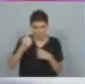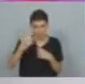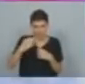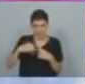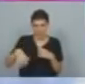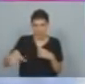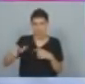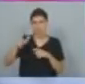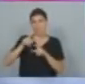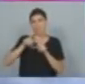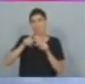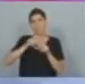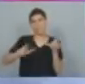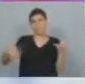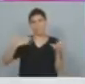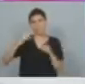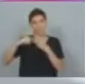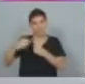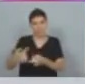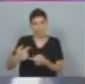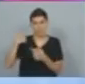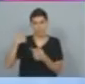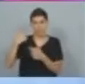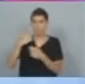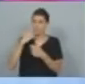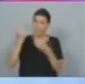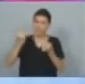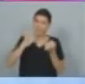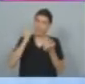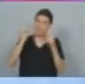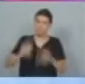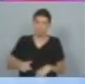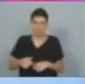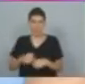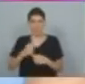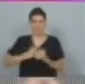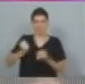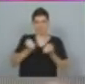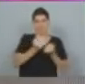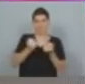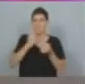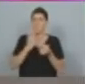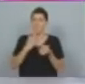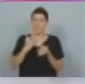de la especie humana está en nuestras manos. Lo que pasa es que yo no puedo manejar. ¡Agarra el auto!